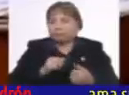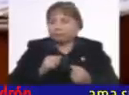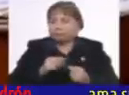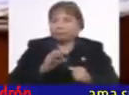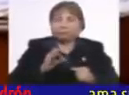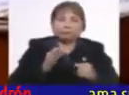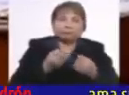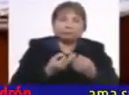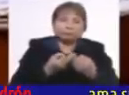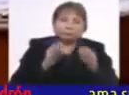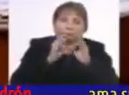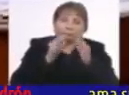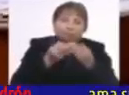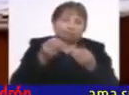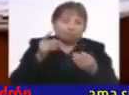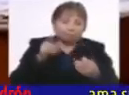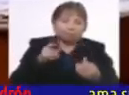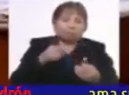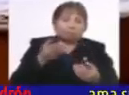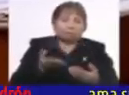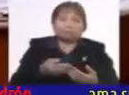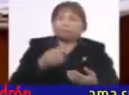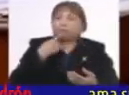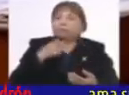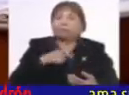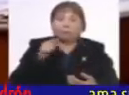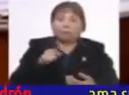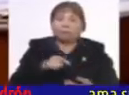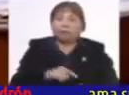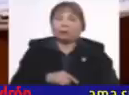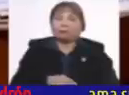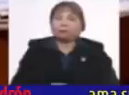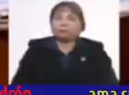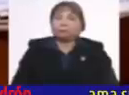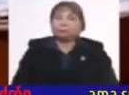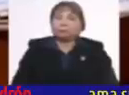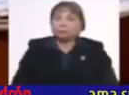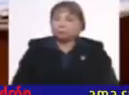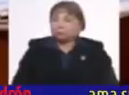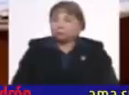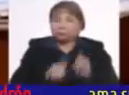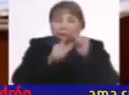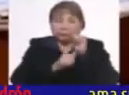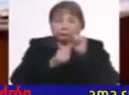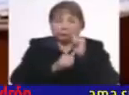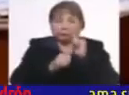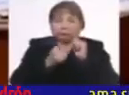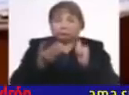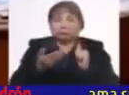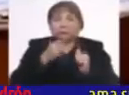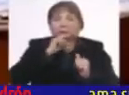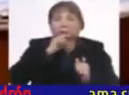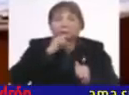familia usted lo sabe ha estado acá está está la hermana de la